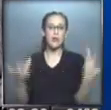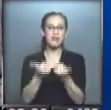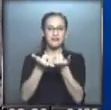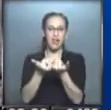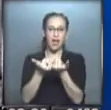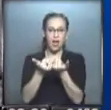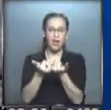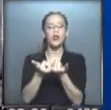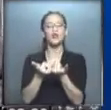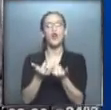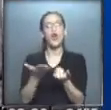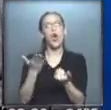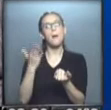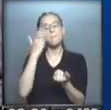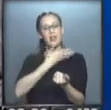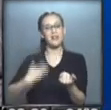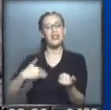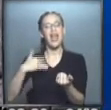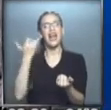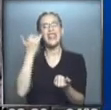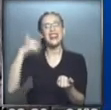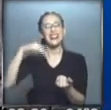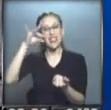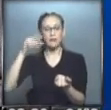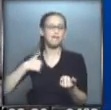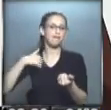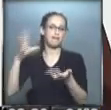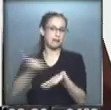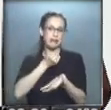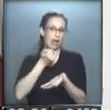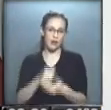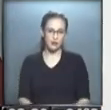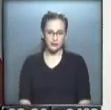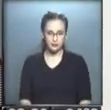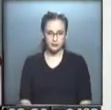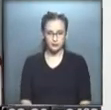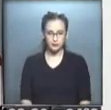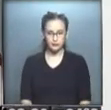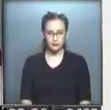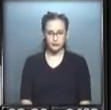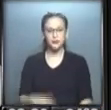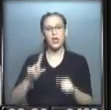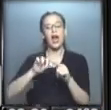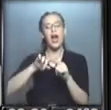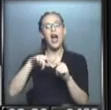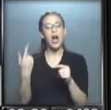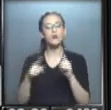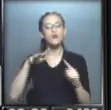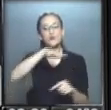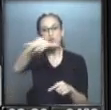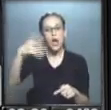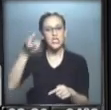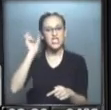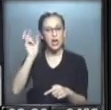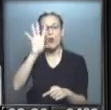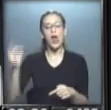derrocó a Salvador Allende. Allí hay un equipo de Visión 7. Entre los actos que se realizan en Santiago de Chile por los 40